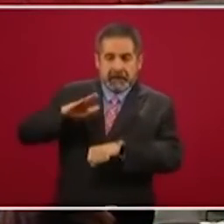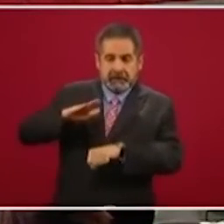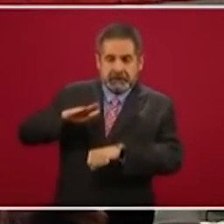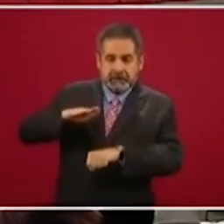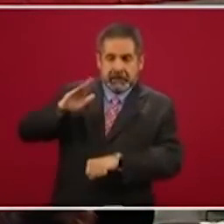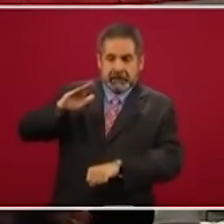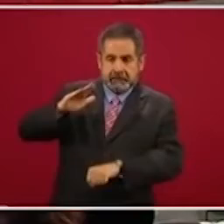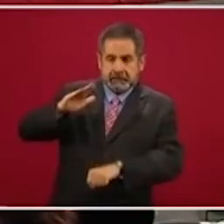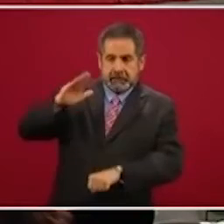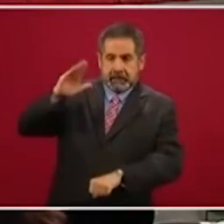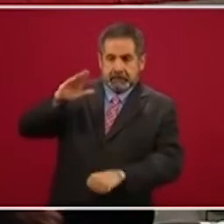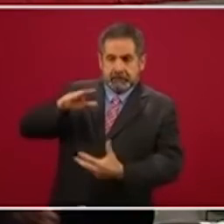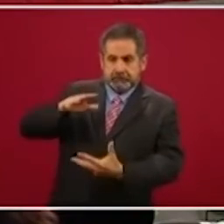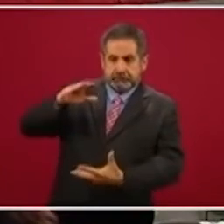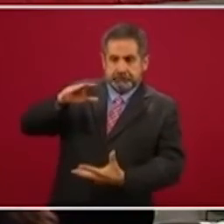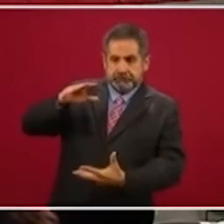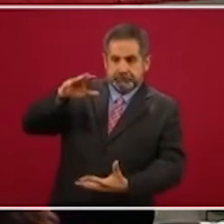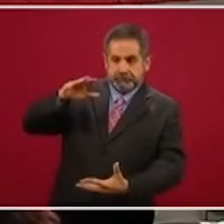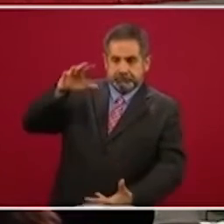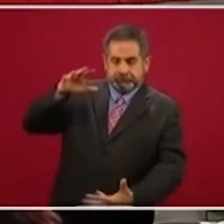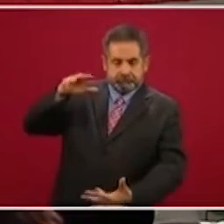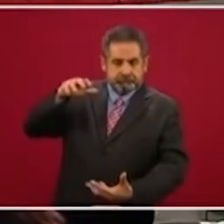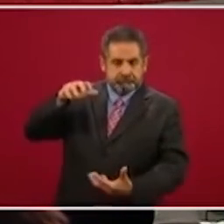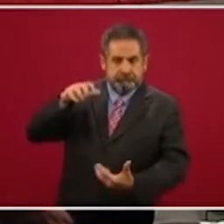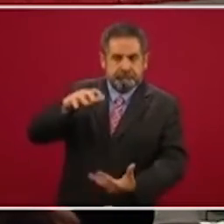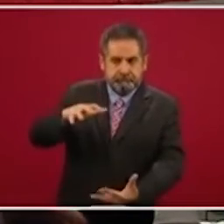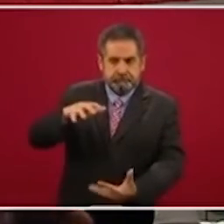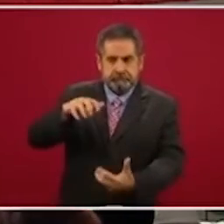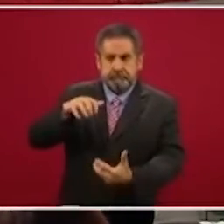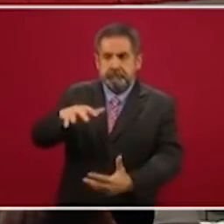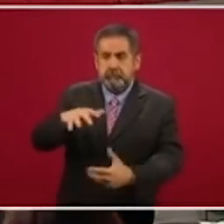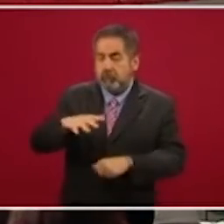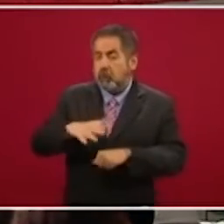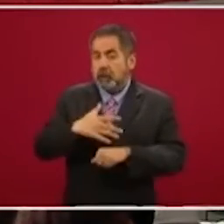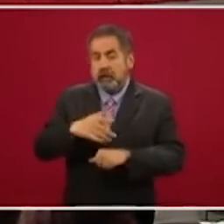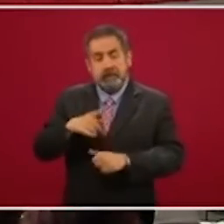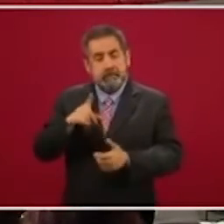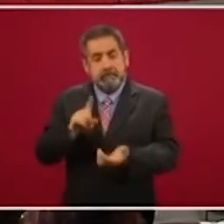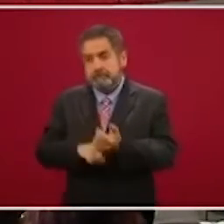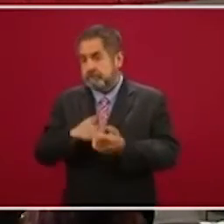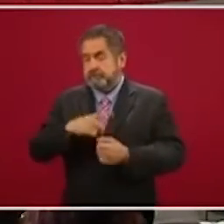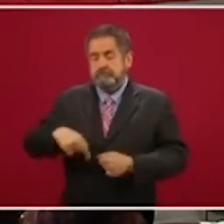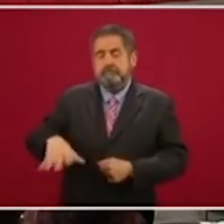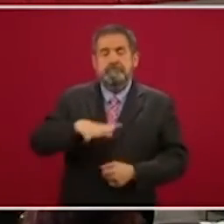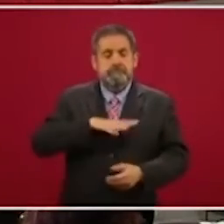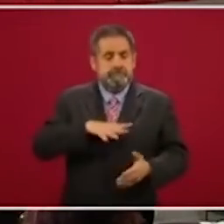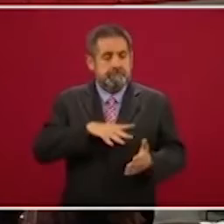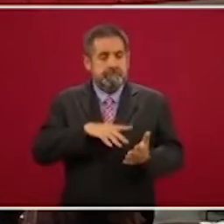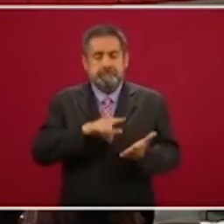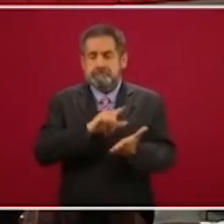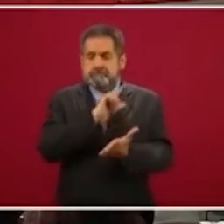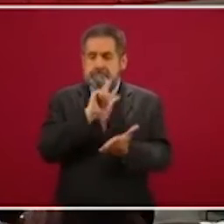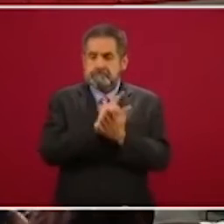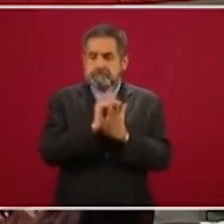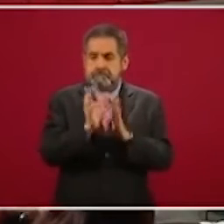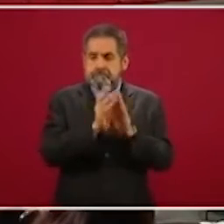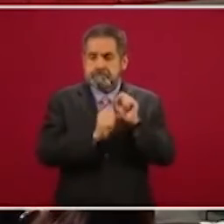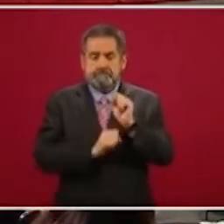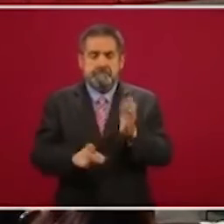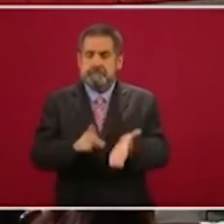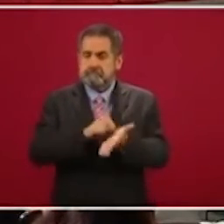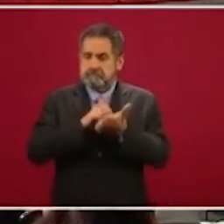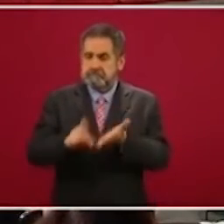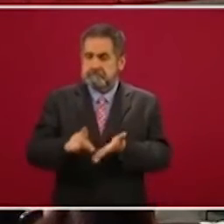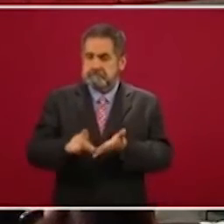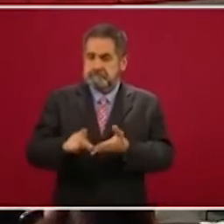elevados a rango constitucional por la cámara de diputados requiere un total de inversión de 447 mil 834 millones